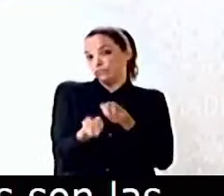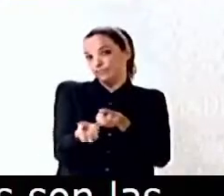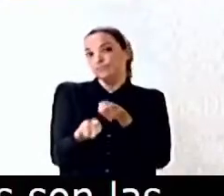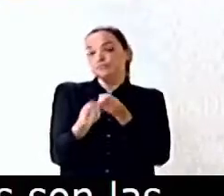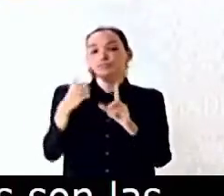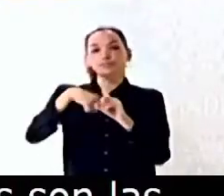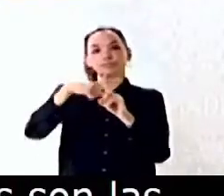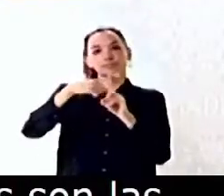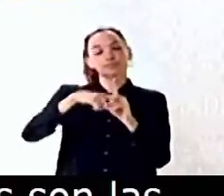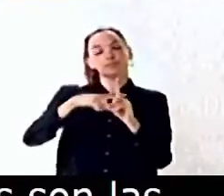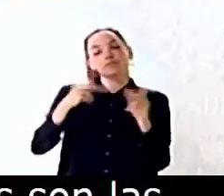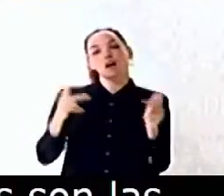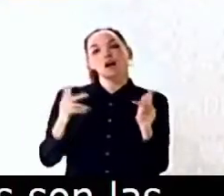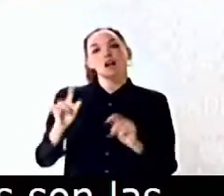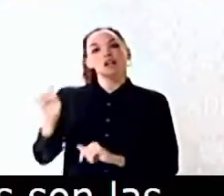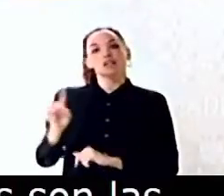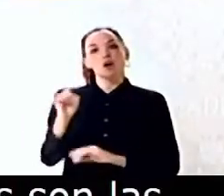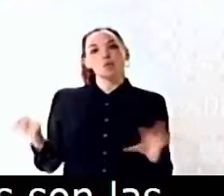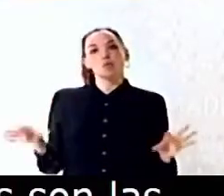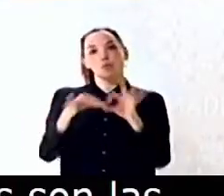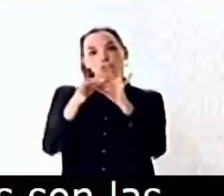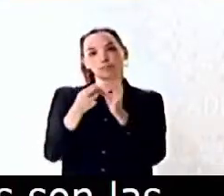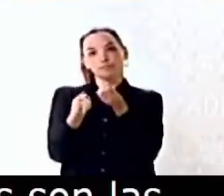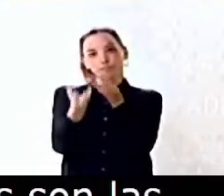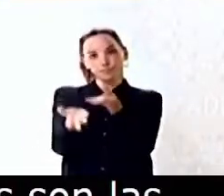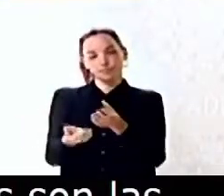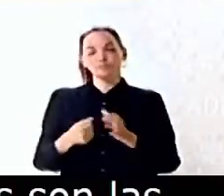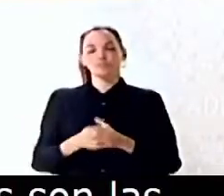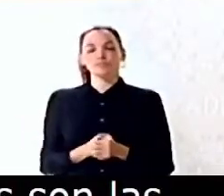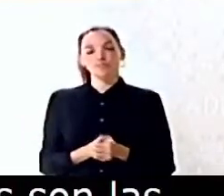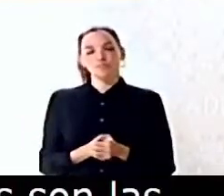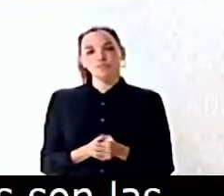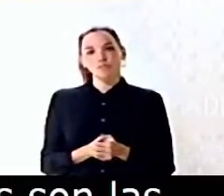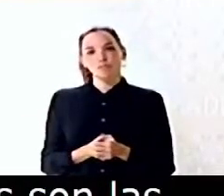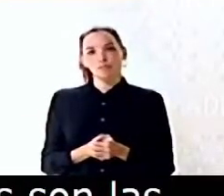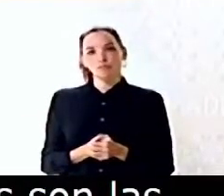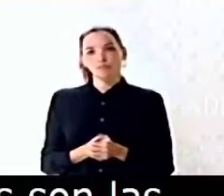nivel de alerta 1.